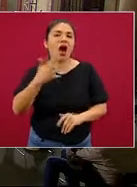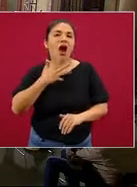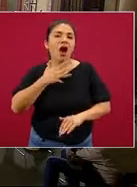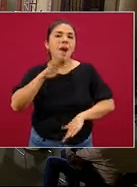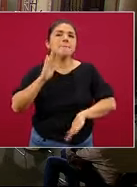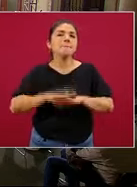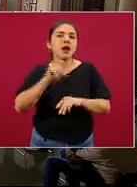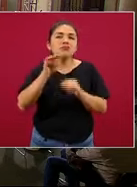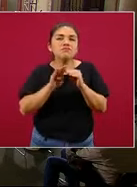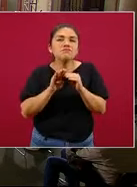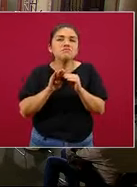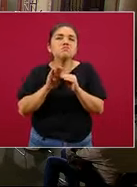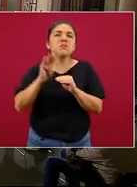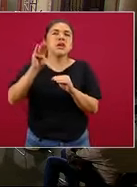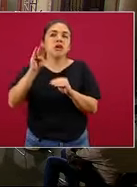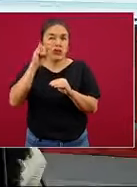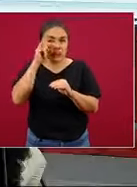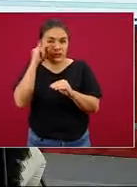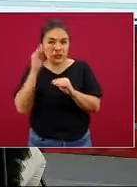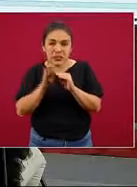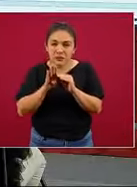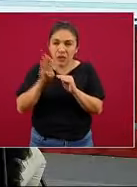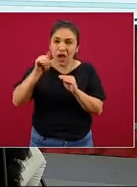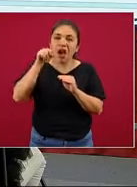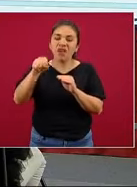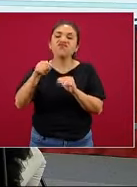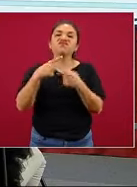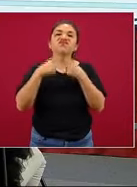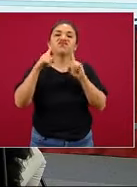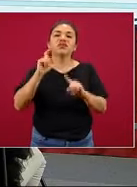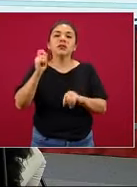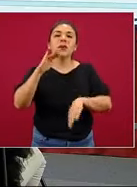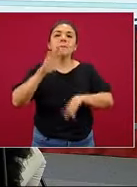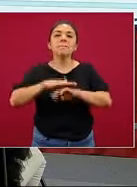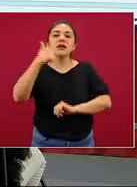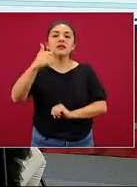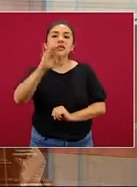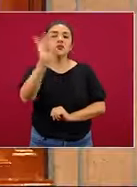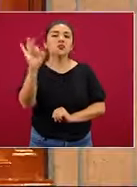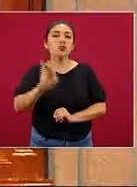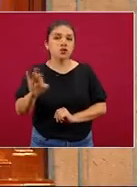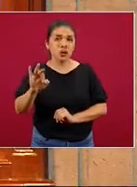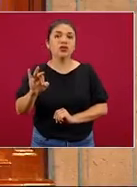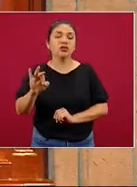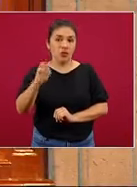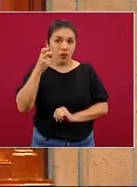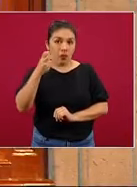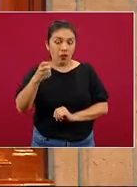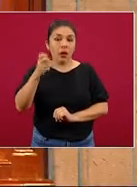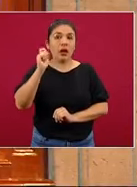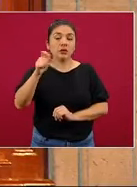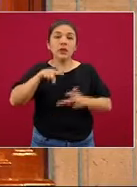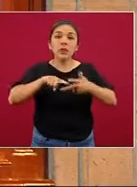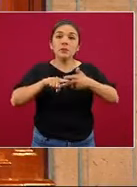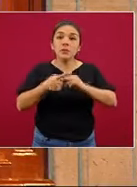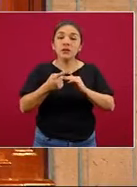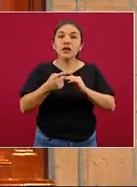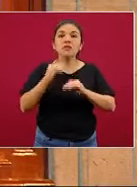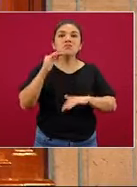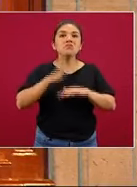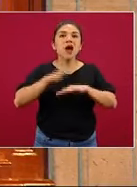un ligero incremento más, siendo esta diferencial de más 6% en una curva que empieza a